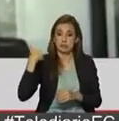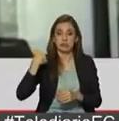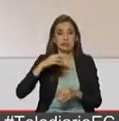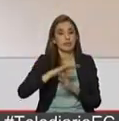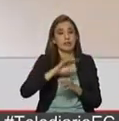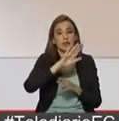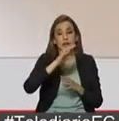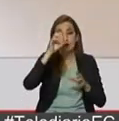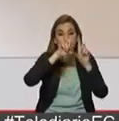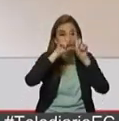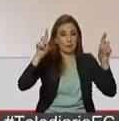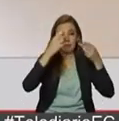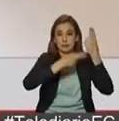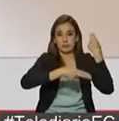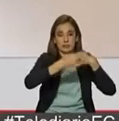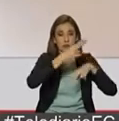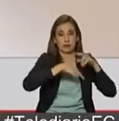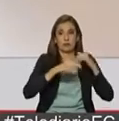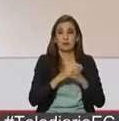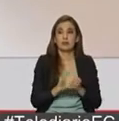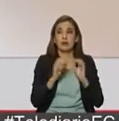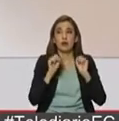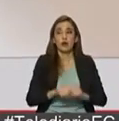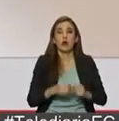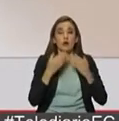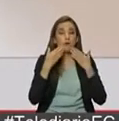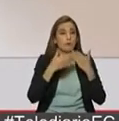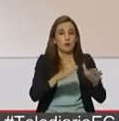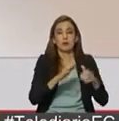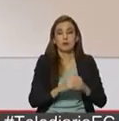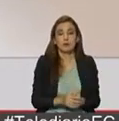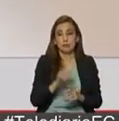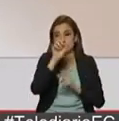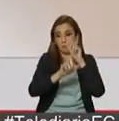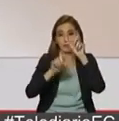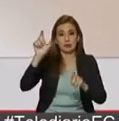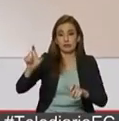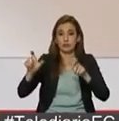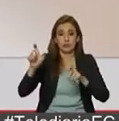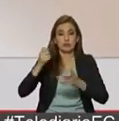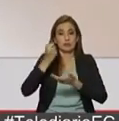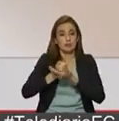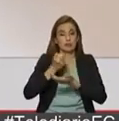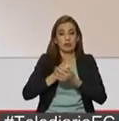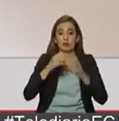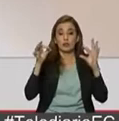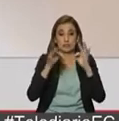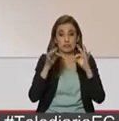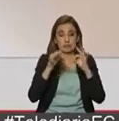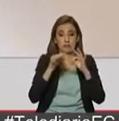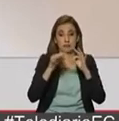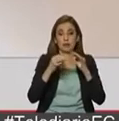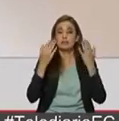de ser. Los negocios que son B2C, es decir, que tienen clientes, consumidor final, las redes sociales de Facebook